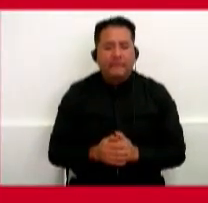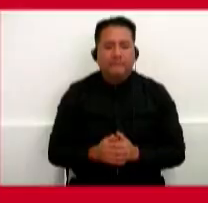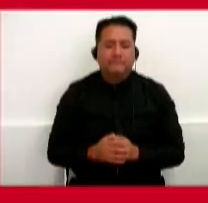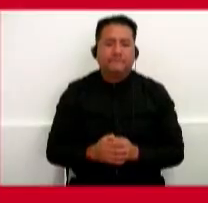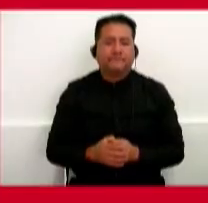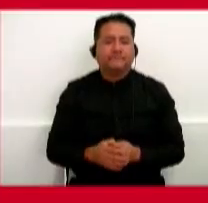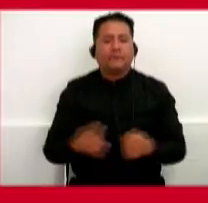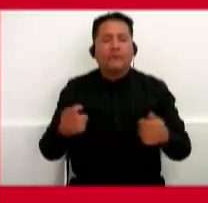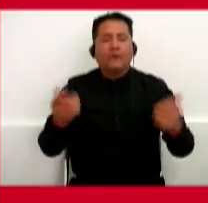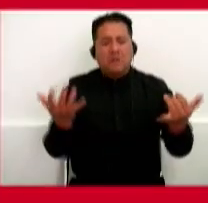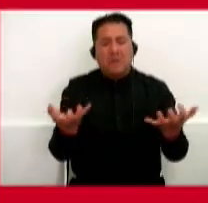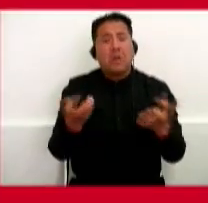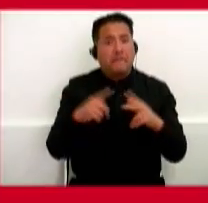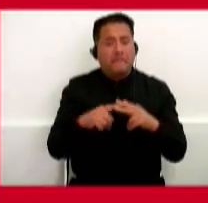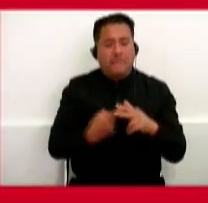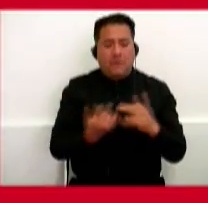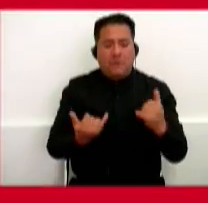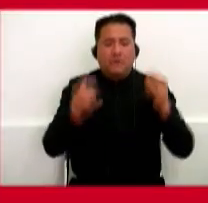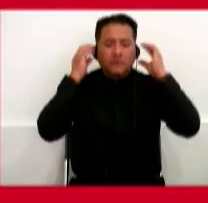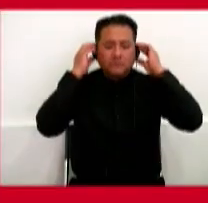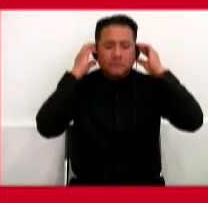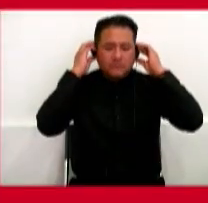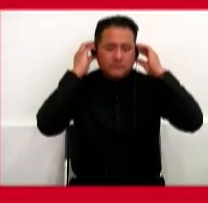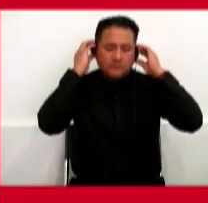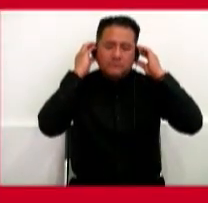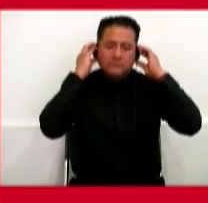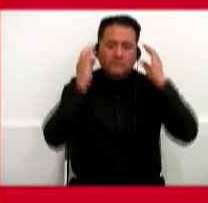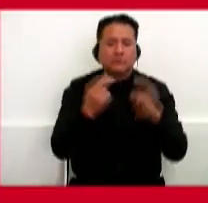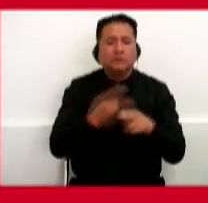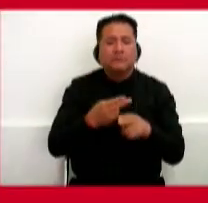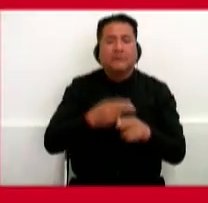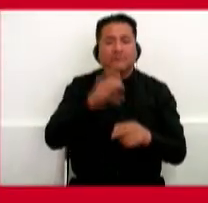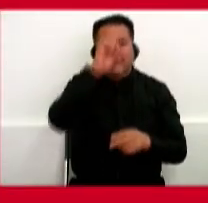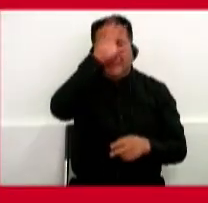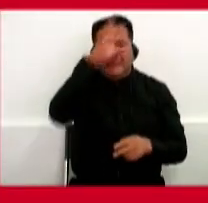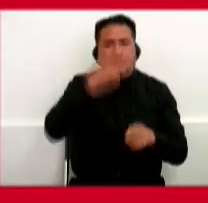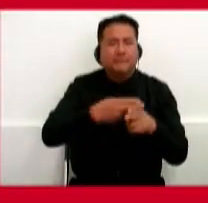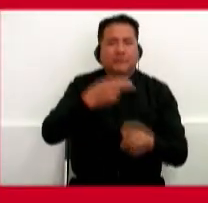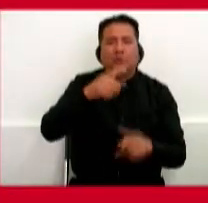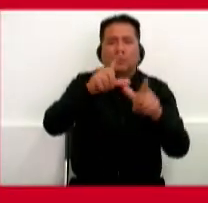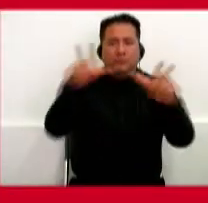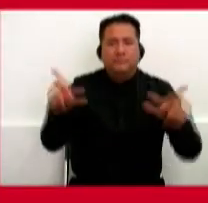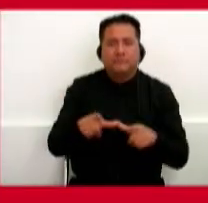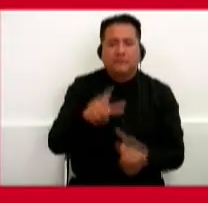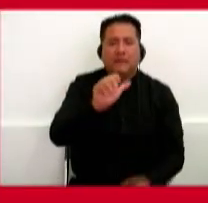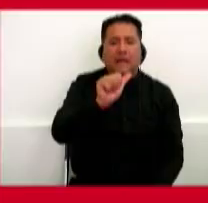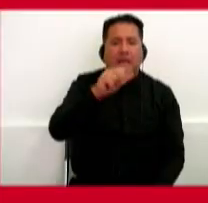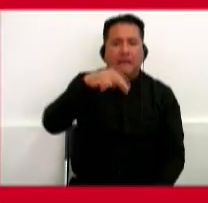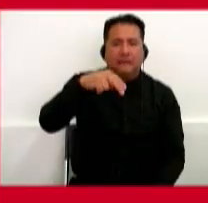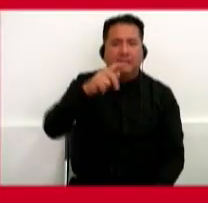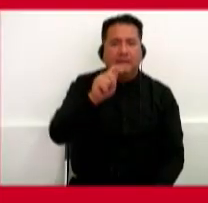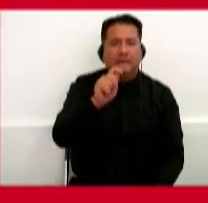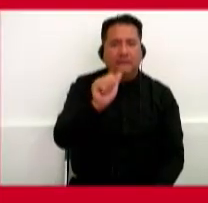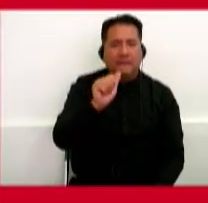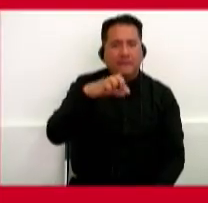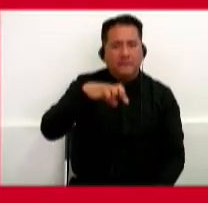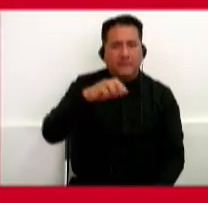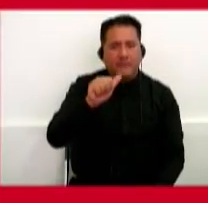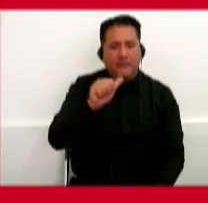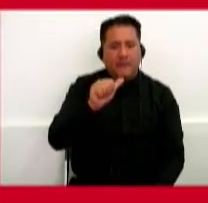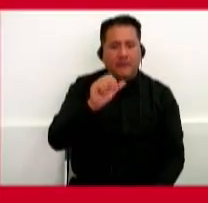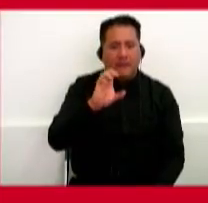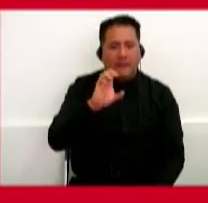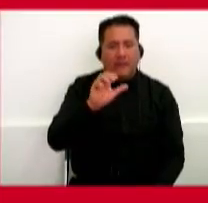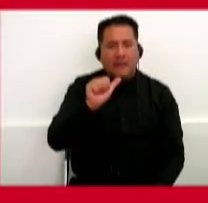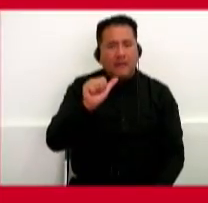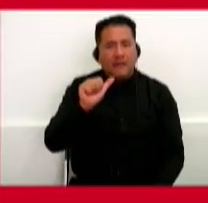Quiero empezar con que Antapacay es una empresa de Glencore. En Antapacay no solo extraemos cobre,